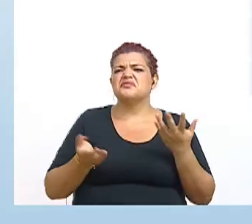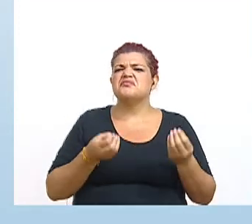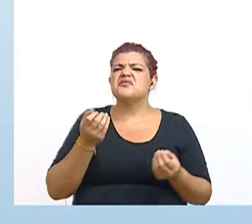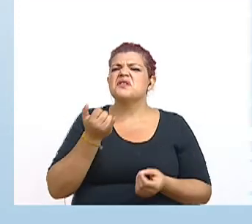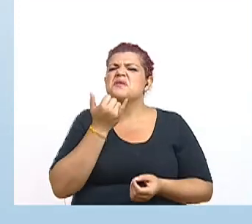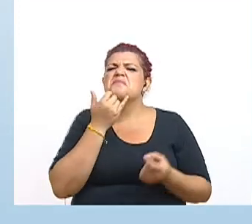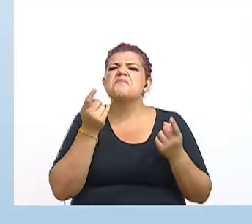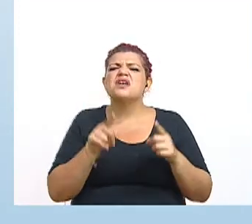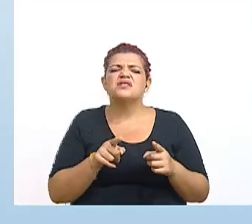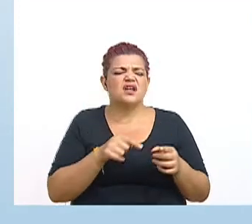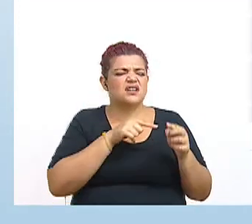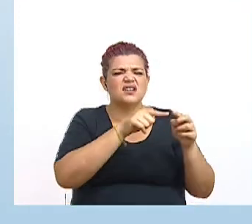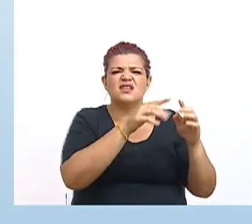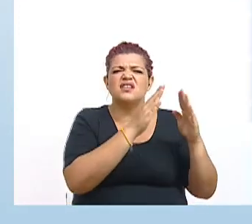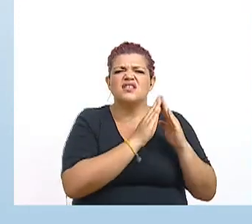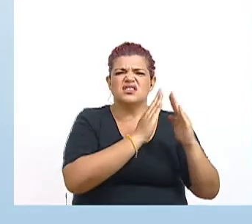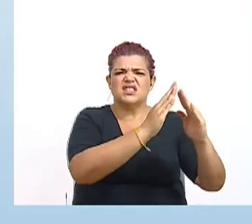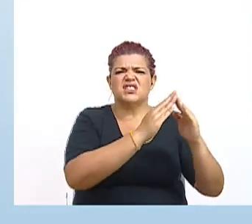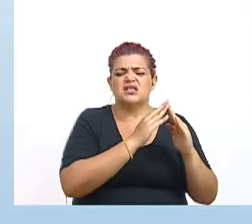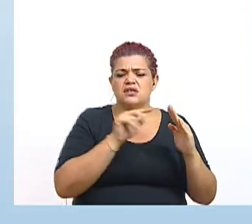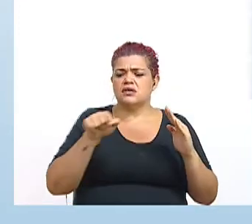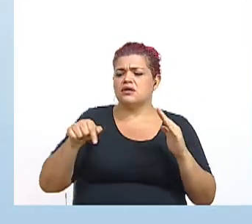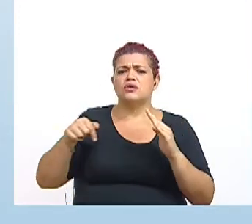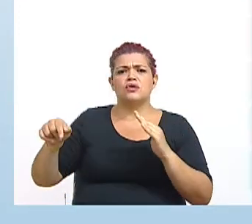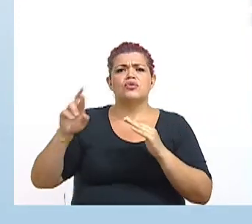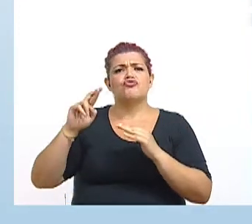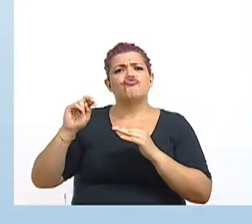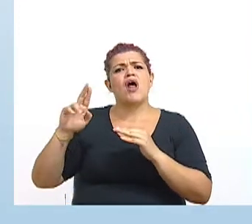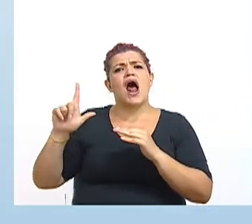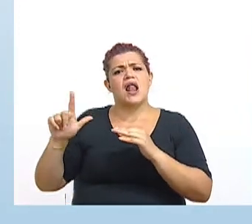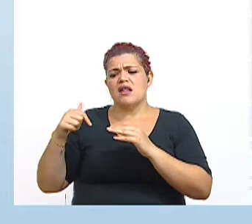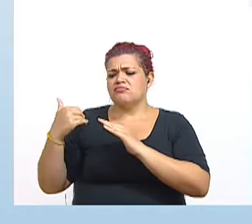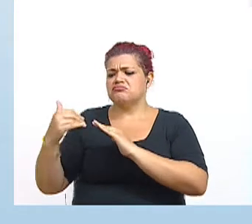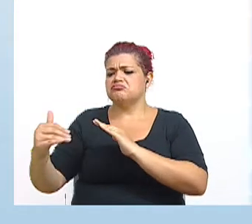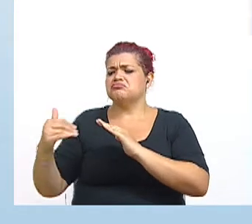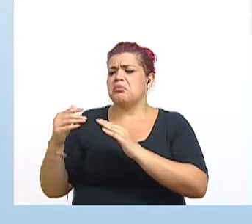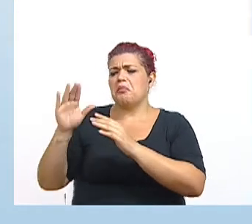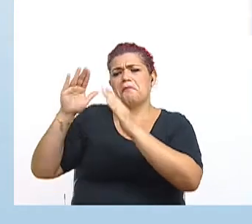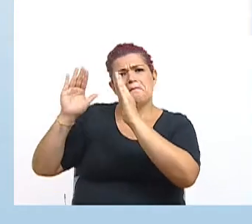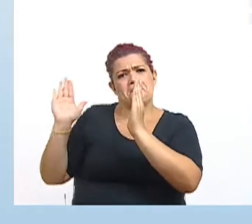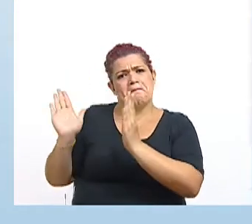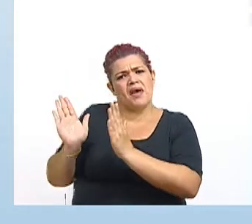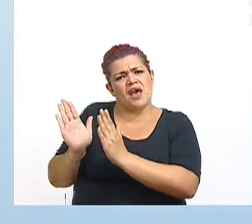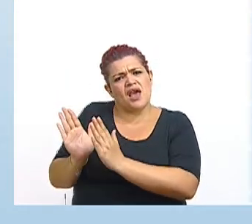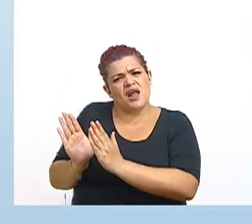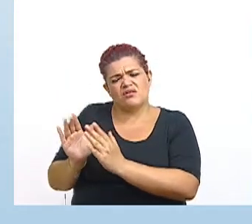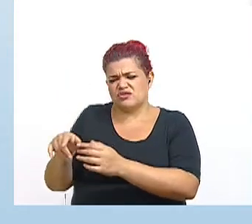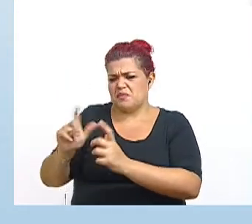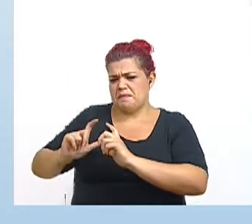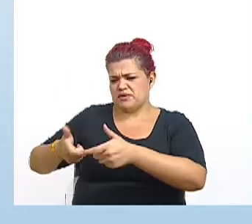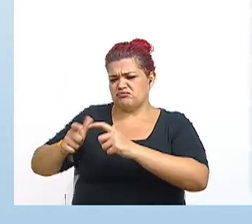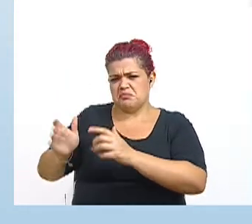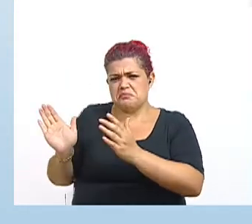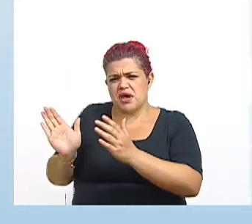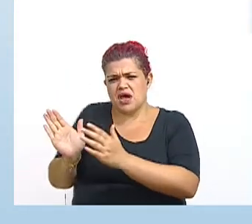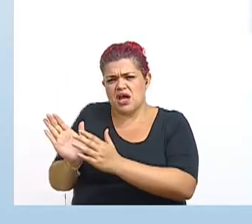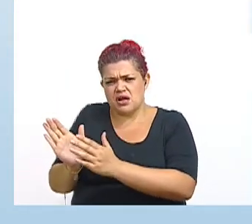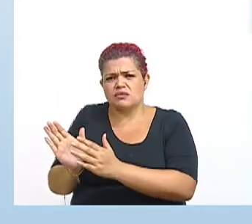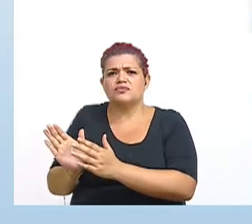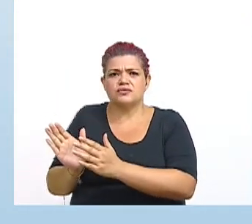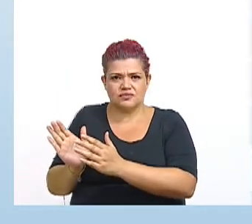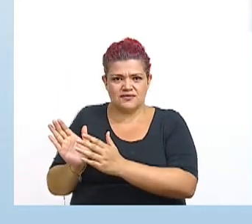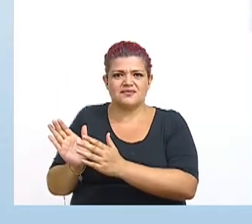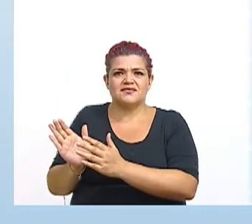esta relación entre lo rural y lo urbano? Que en el caso rural vemos una menor cantidad de residuos y basura generada en este